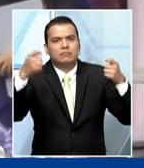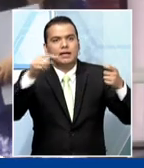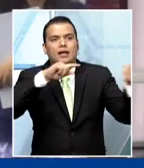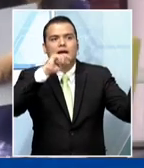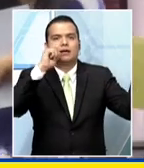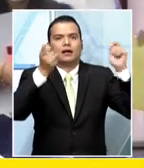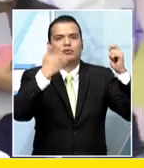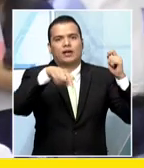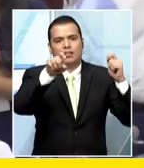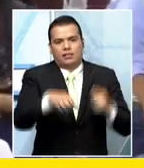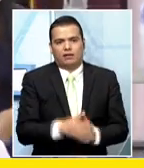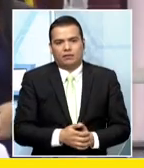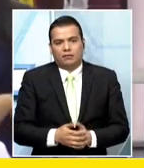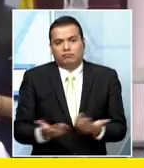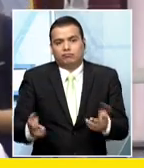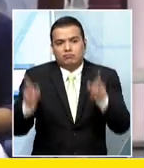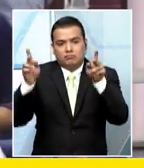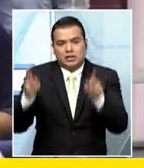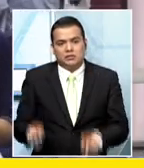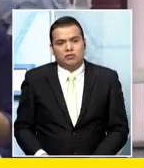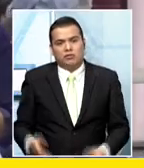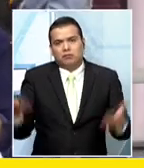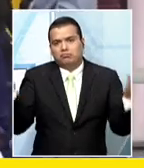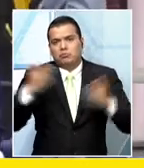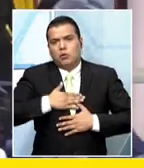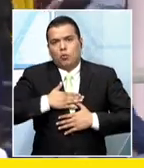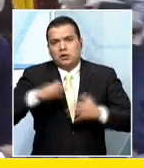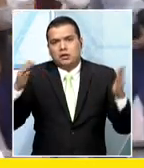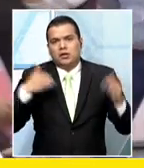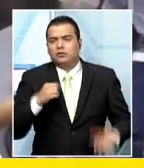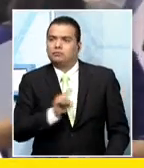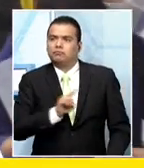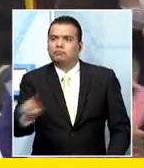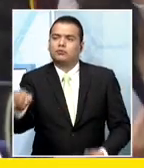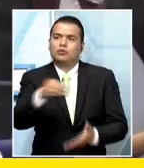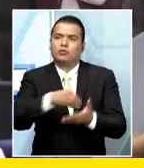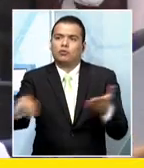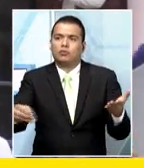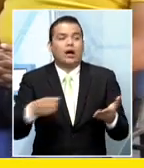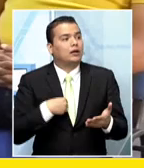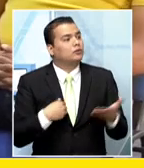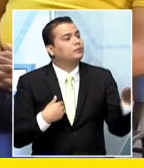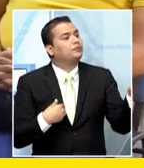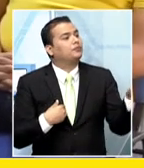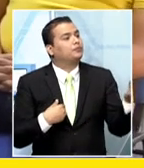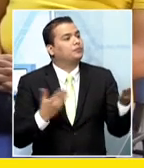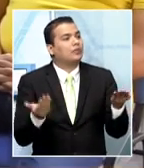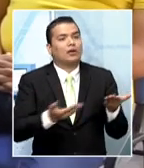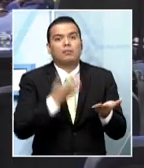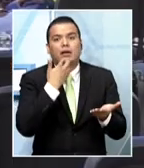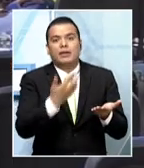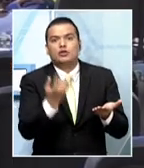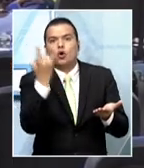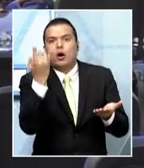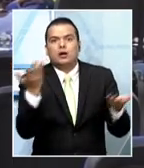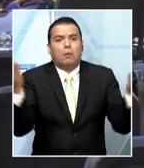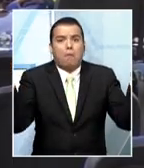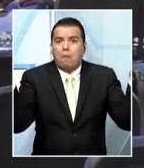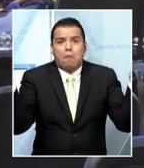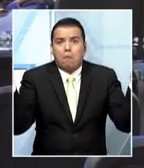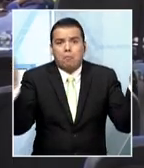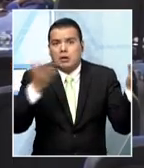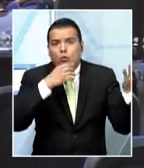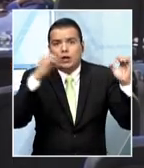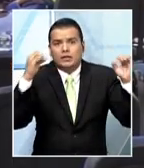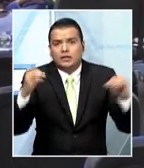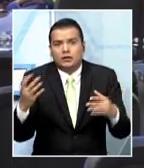El delincuente puede acceder a un arma de un modo muy fácil, entonces si vemos que hay un tipo de restricción o una parte que esté dando un manejo diferente,